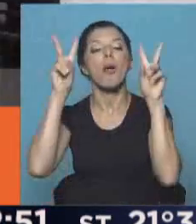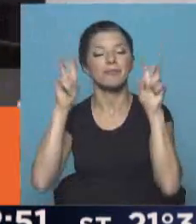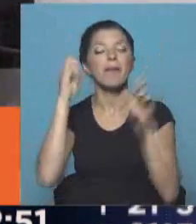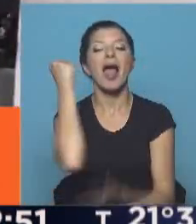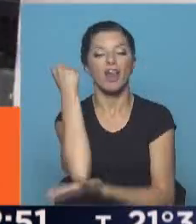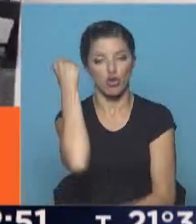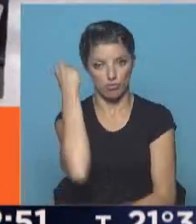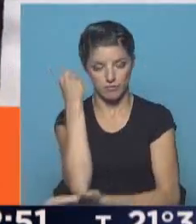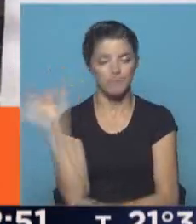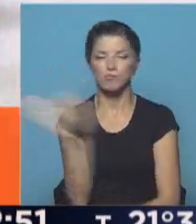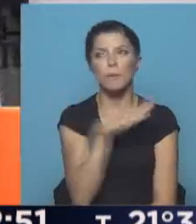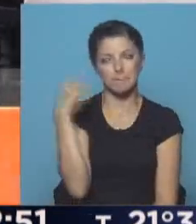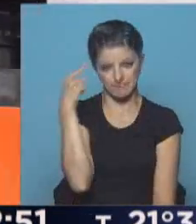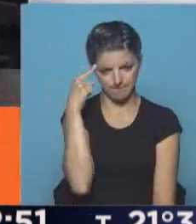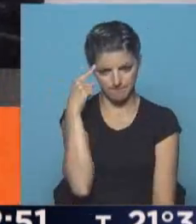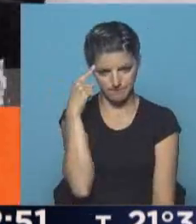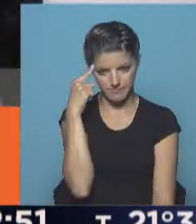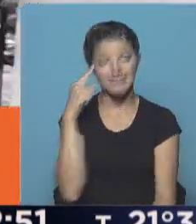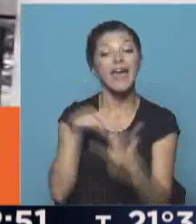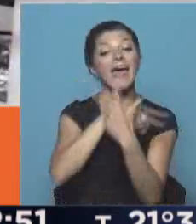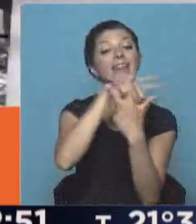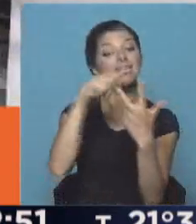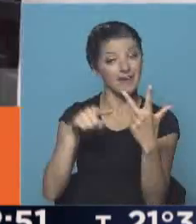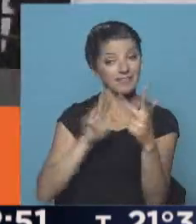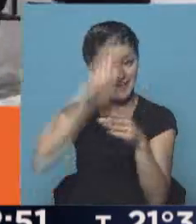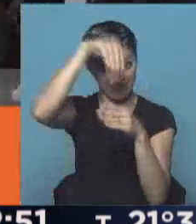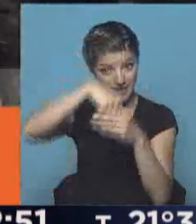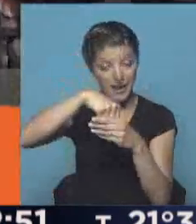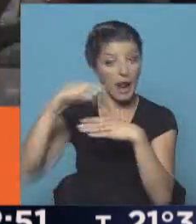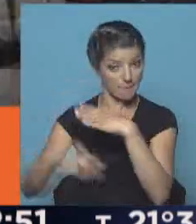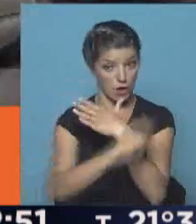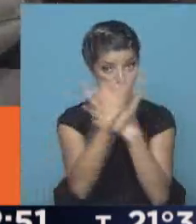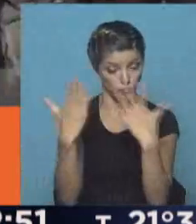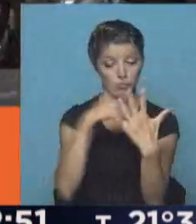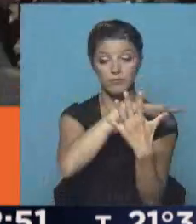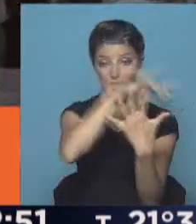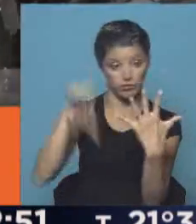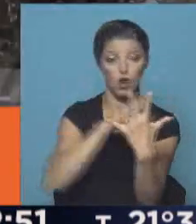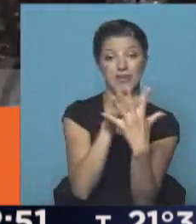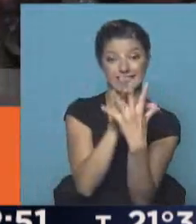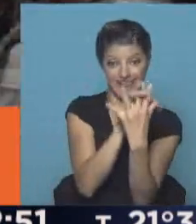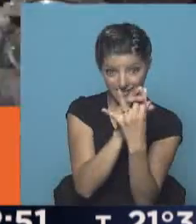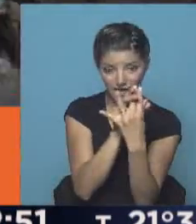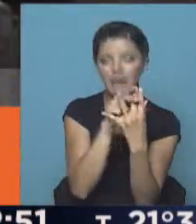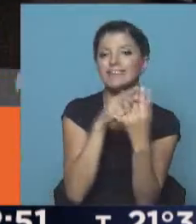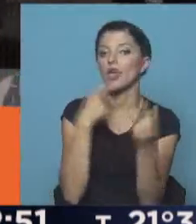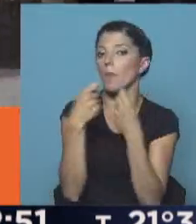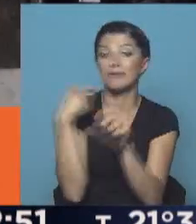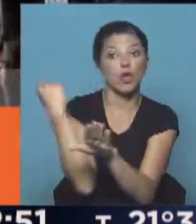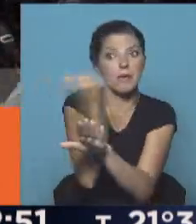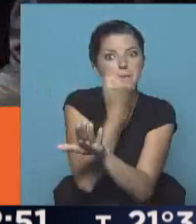hace es, por lo menos 3 miembros del Mercosur tienen un comercio importantísimo con